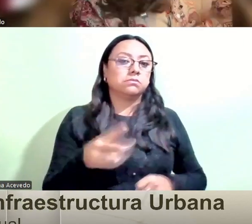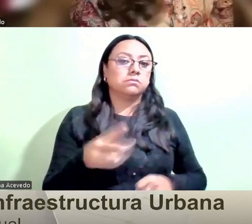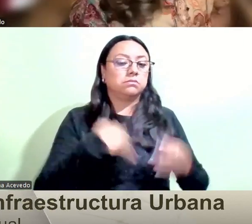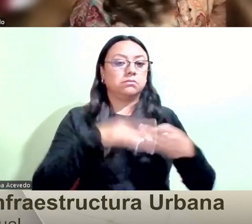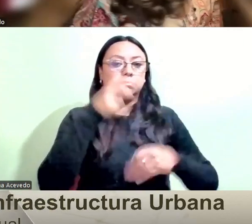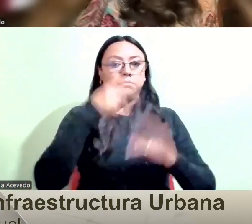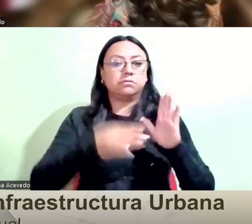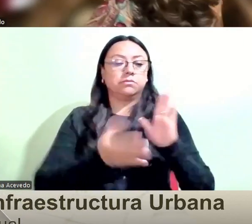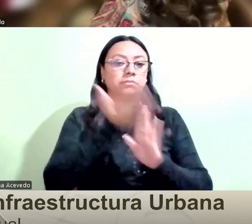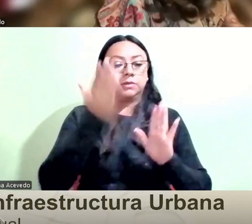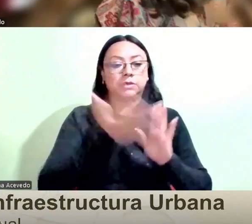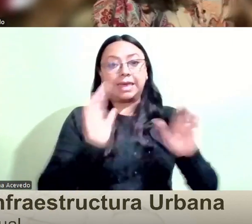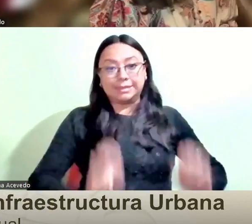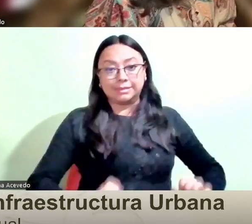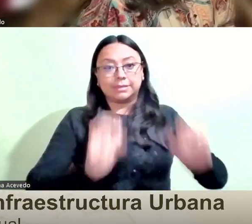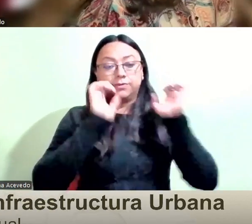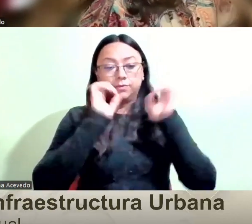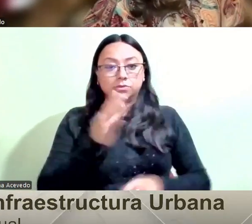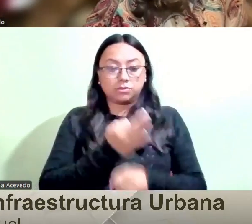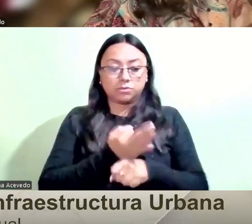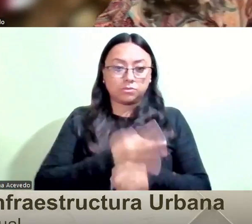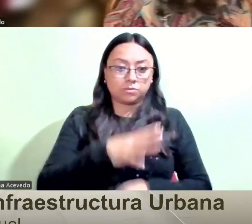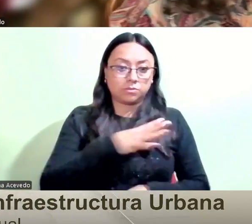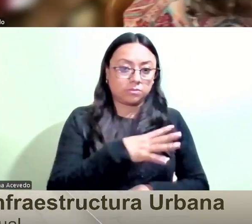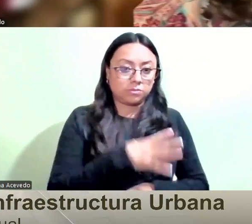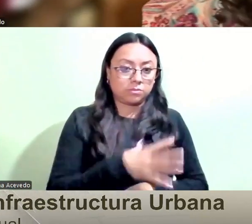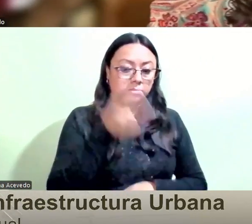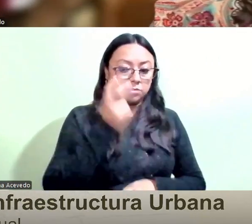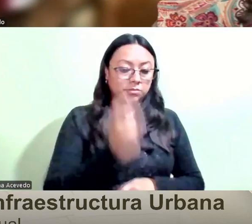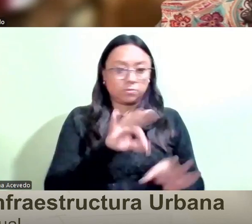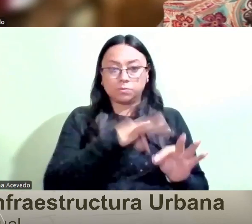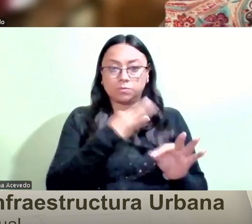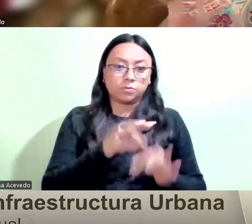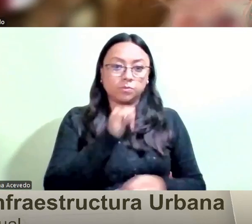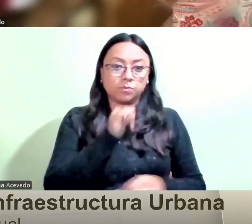de la iniciativa, la misma no le resulta aplicable,